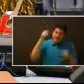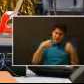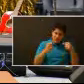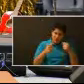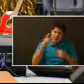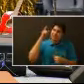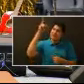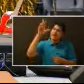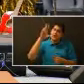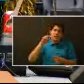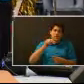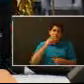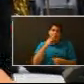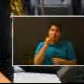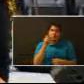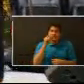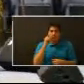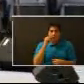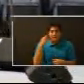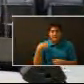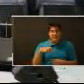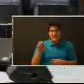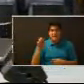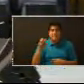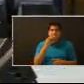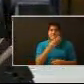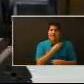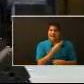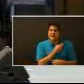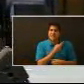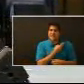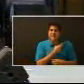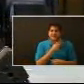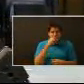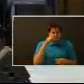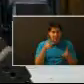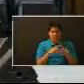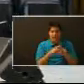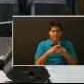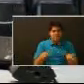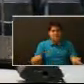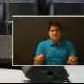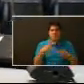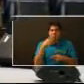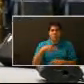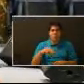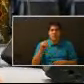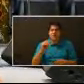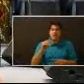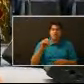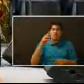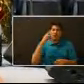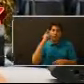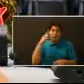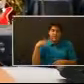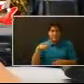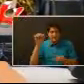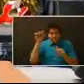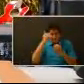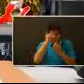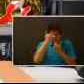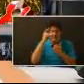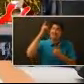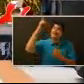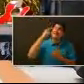para mentir ni hijo de hombre para arrepentirse. Y si Él está diciendo, yo voy delante de ti como poderoso